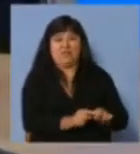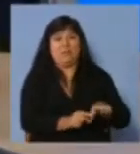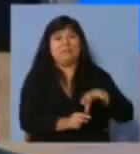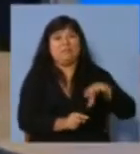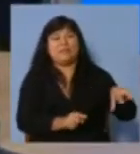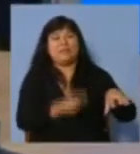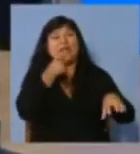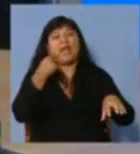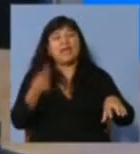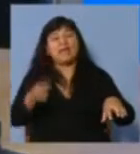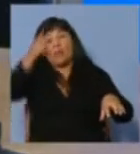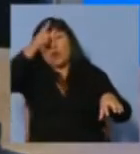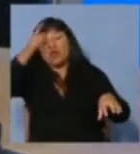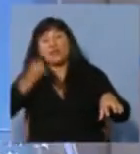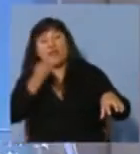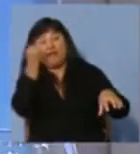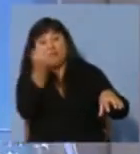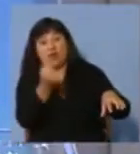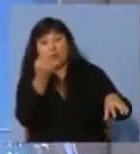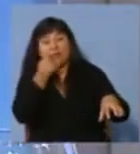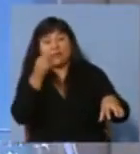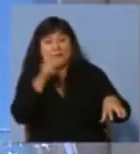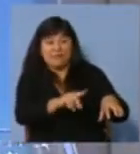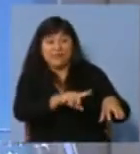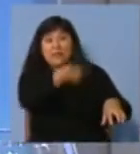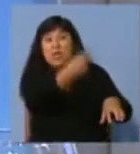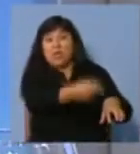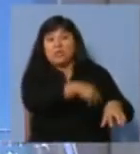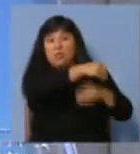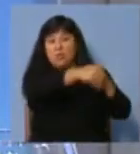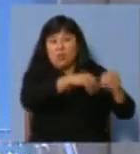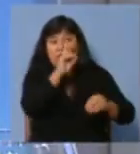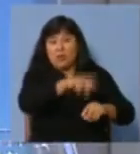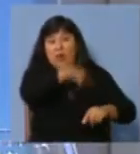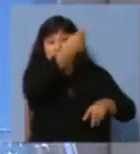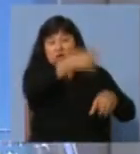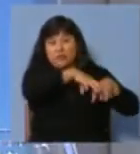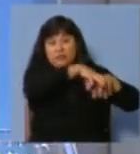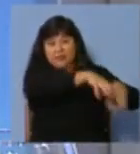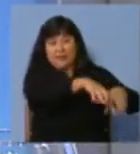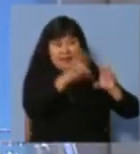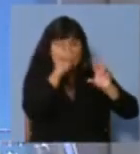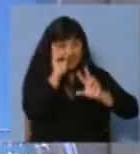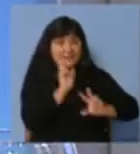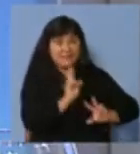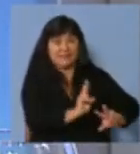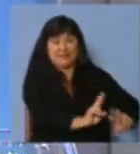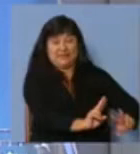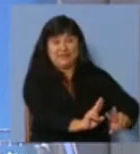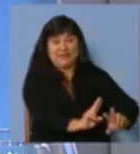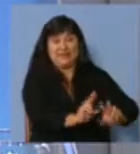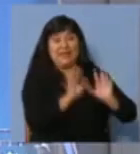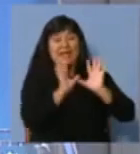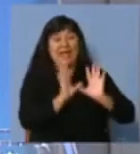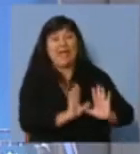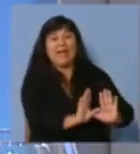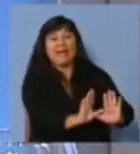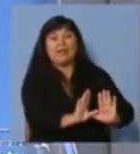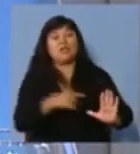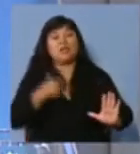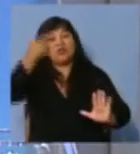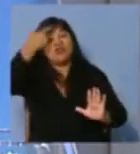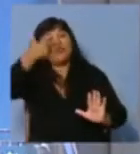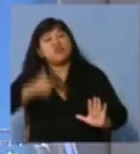chico y señora tampoco se desalojo respetando la presencia de esas personas porque esto no es